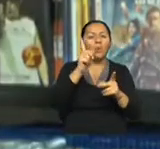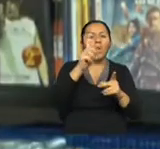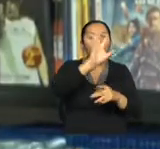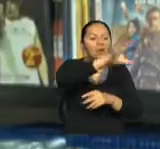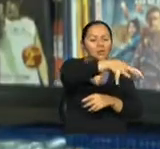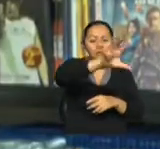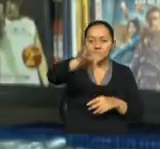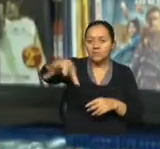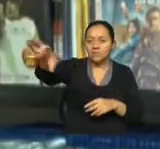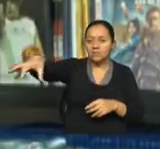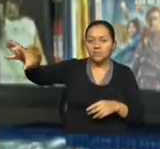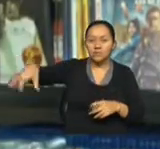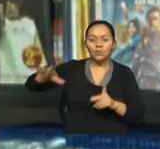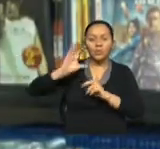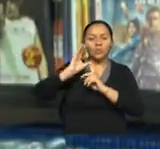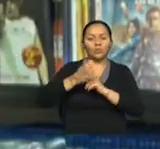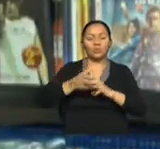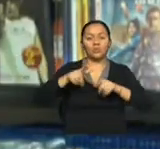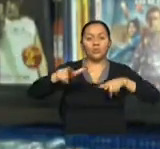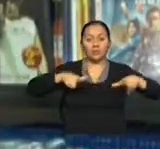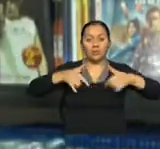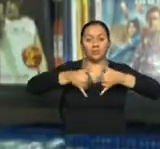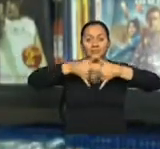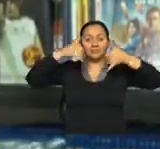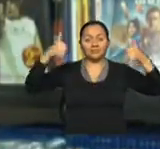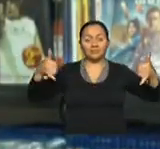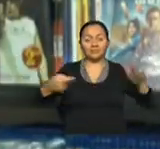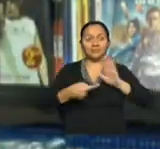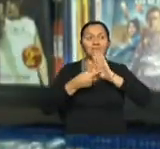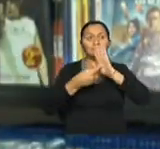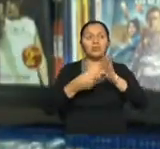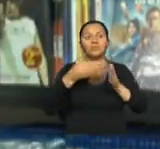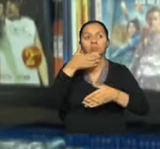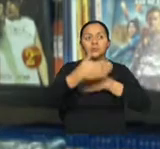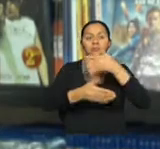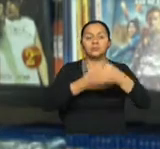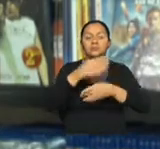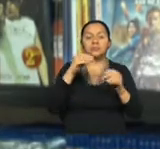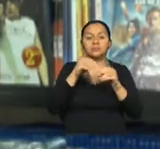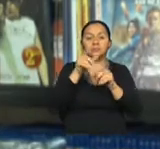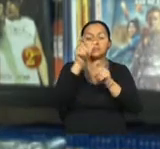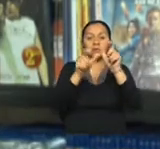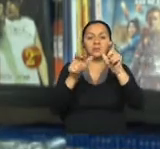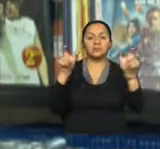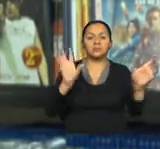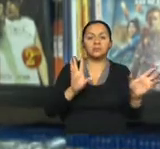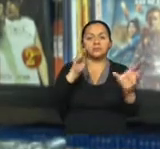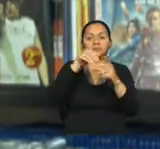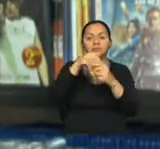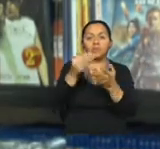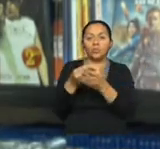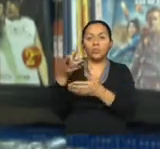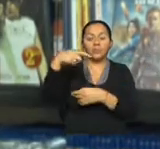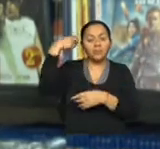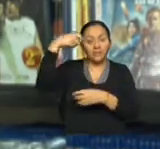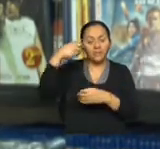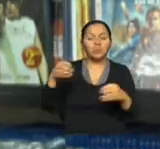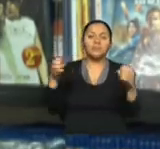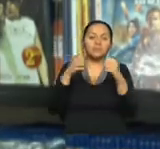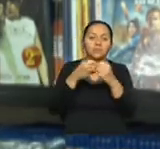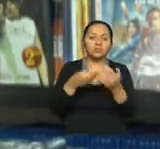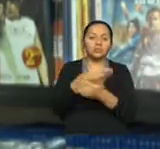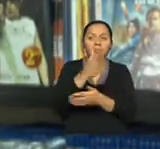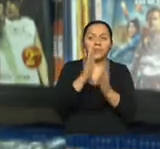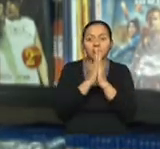nuestros locales, convertirlos en lugares donde la gente no solamente vaya a comprar películas, sino también puede ir a comprar